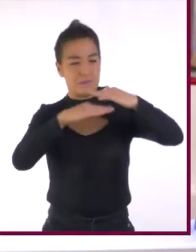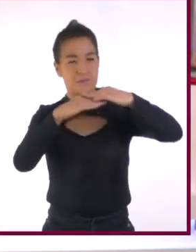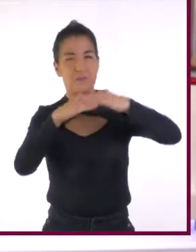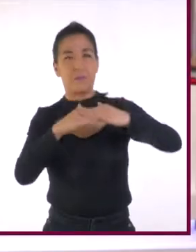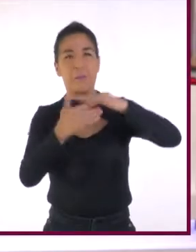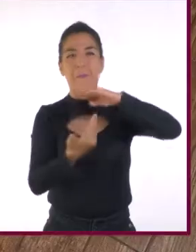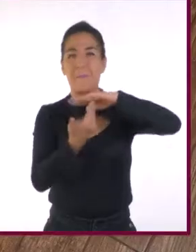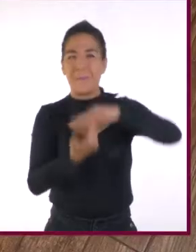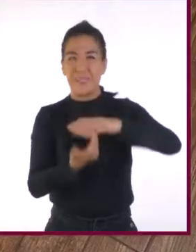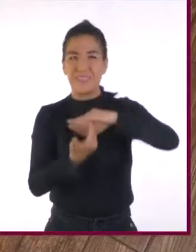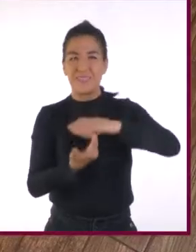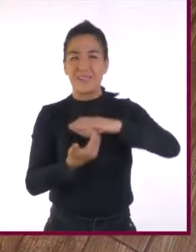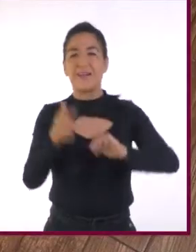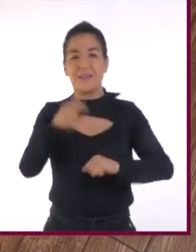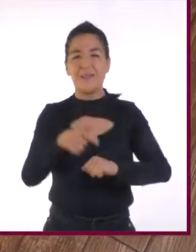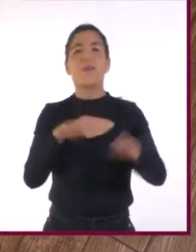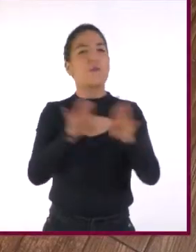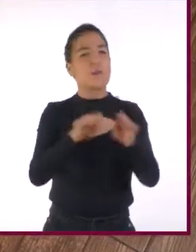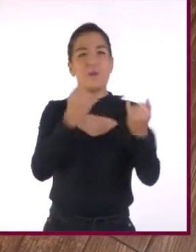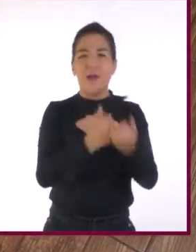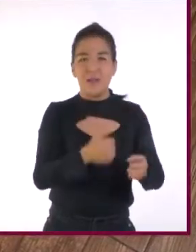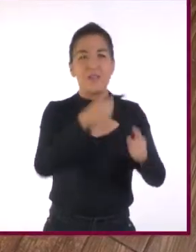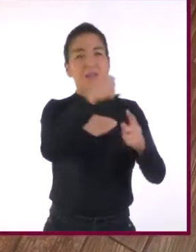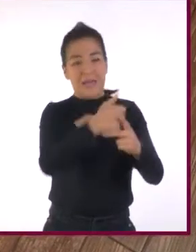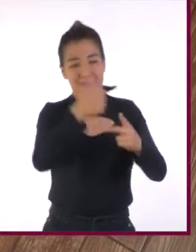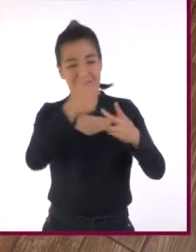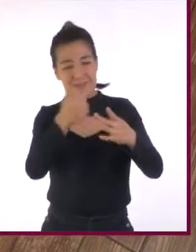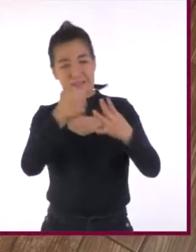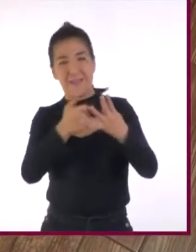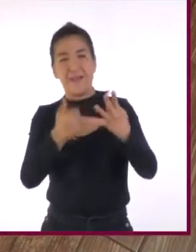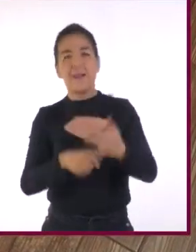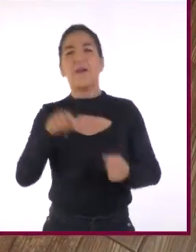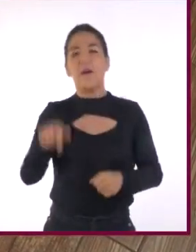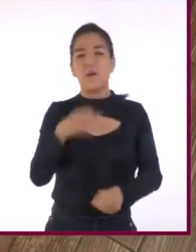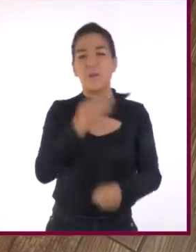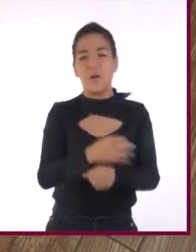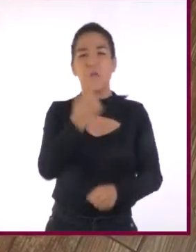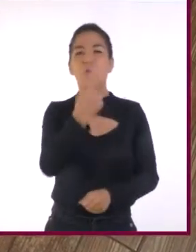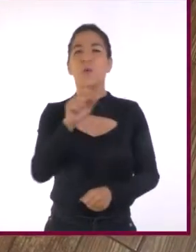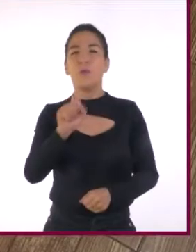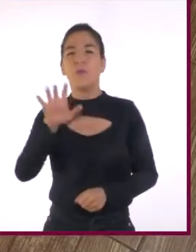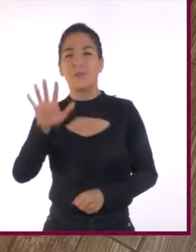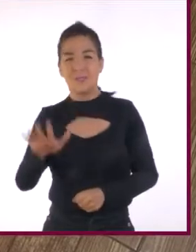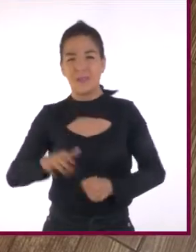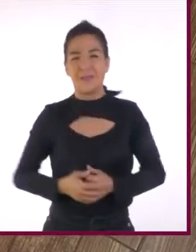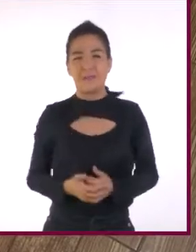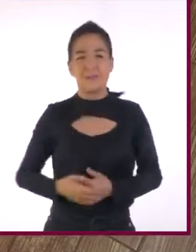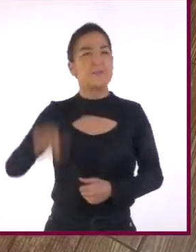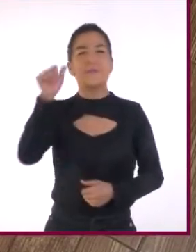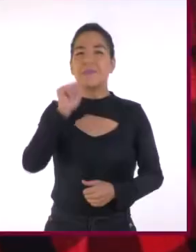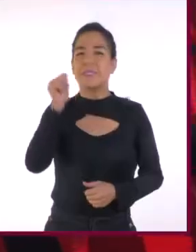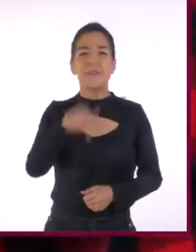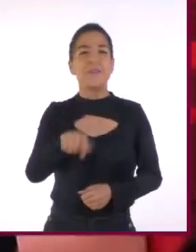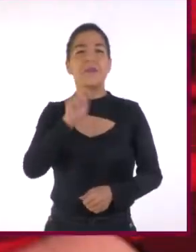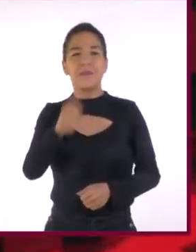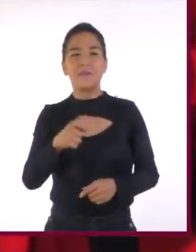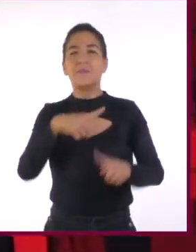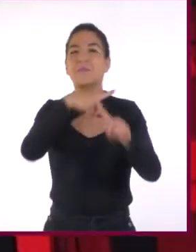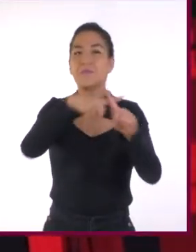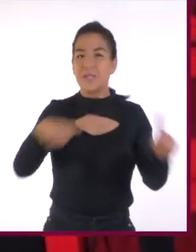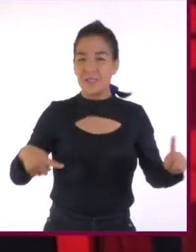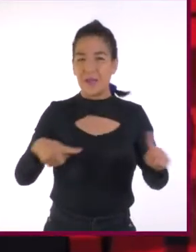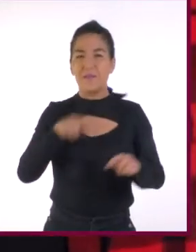sobre la mesa. Seguiremos así con cada uno de nuestros libros. Aquí le toca 1.5. Siempre